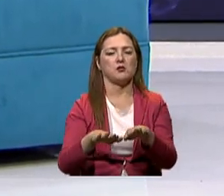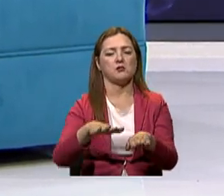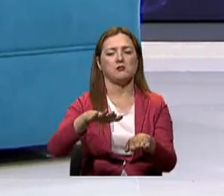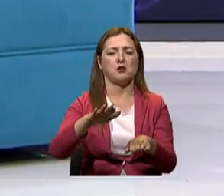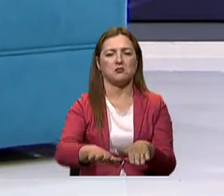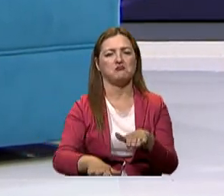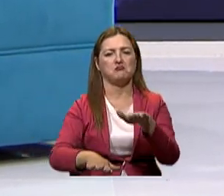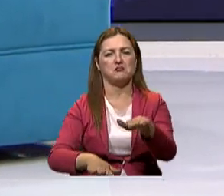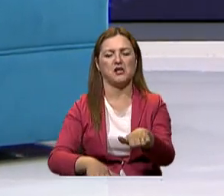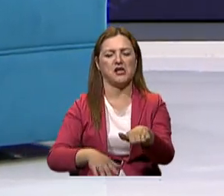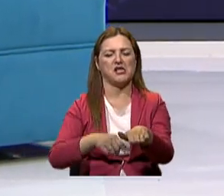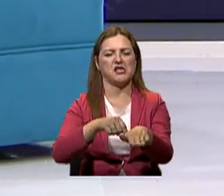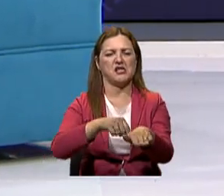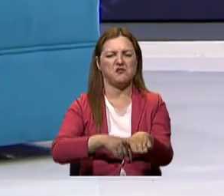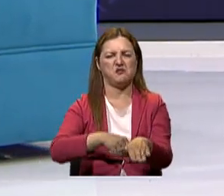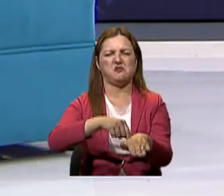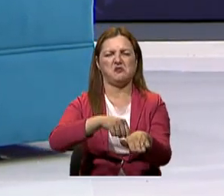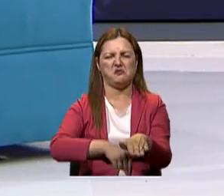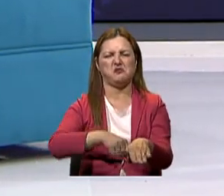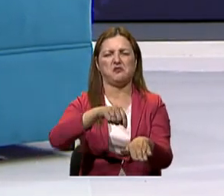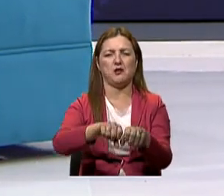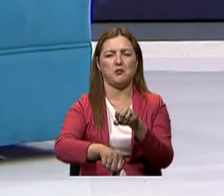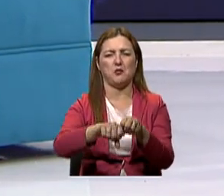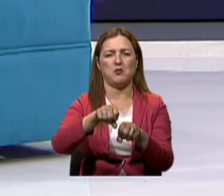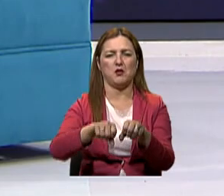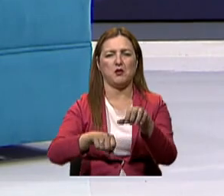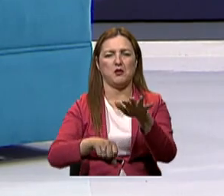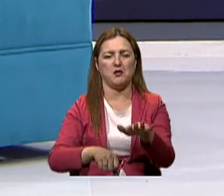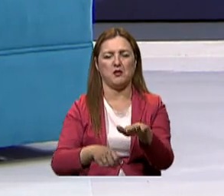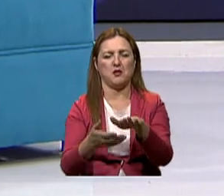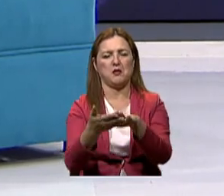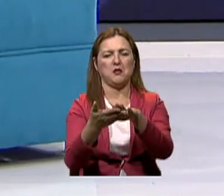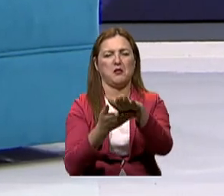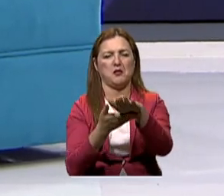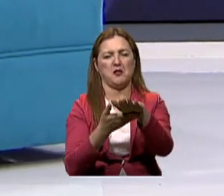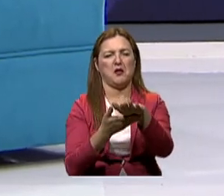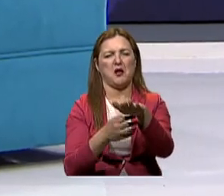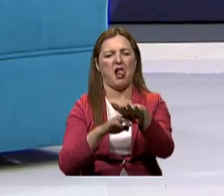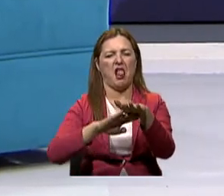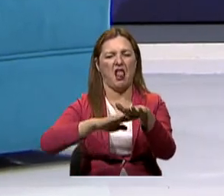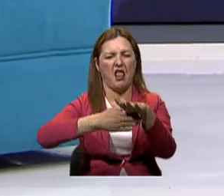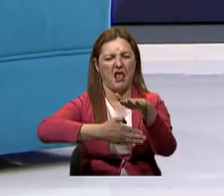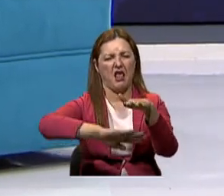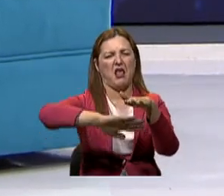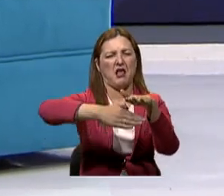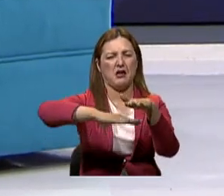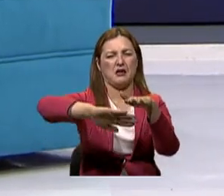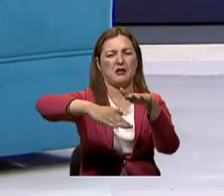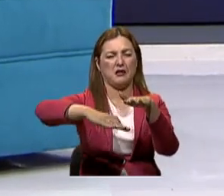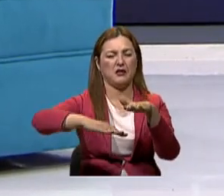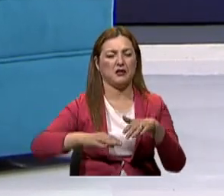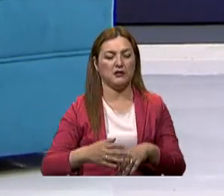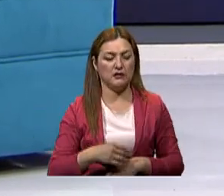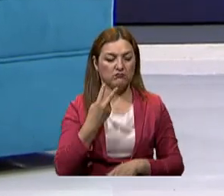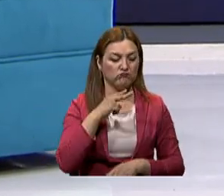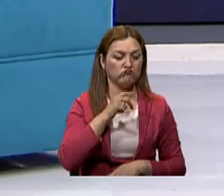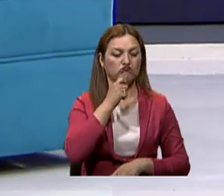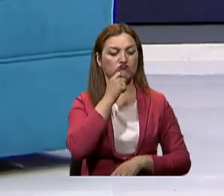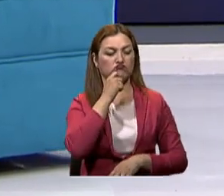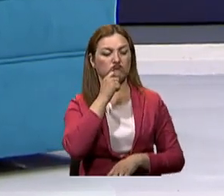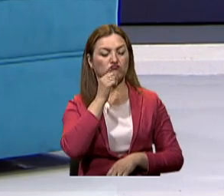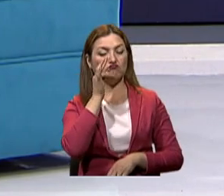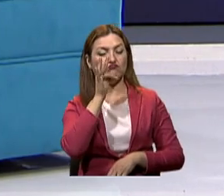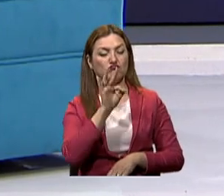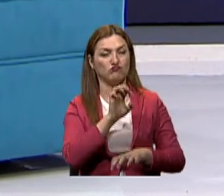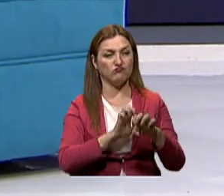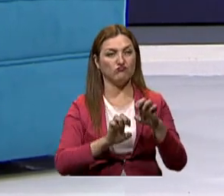zapato. Y lo que pasa también tiene deformidad en la planta del pie. Lo que hacemos ahí, cuando ya hacemos el examen físico o a veces